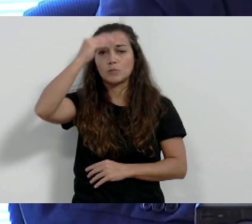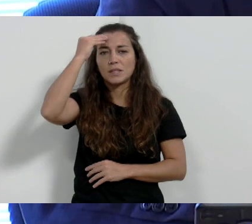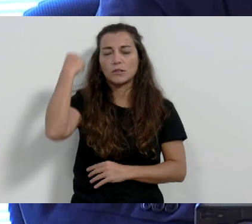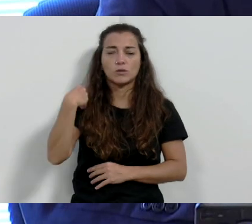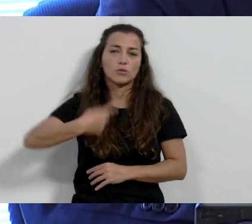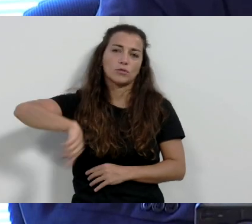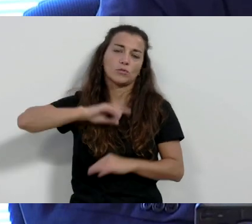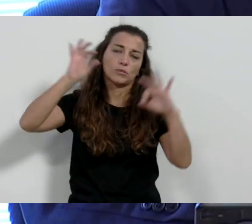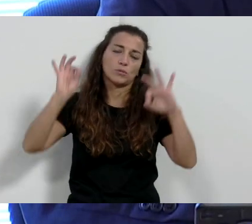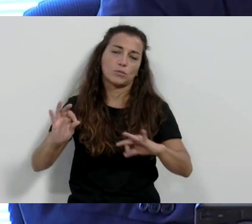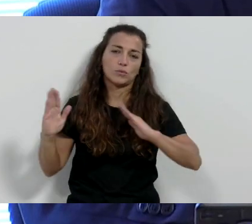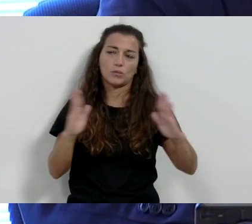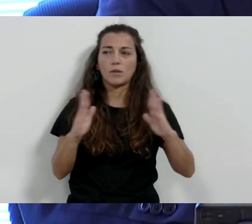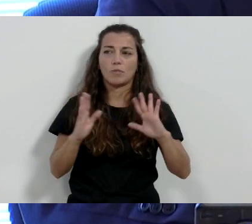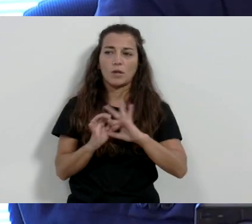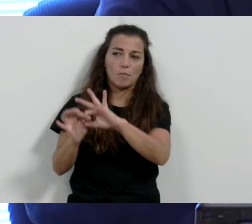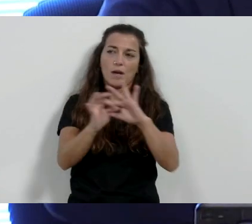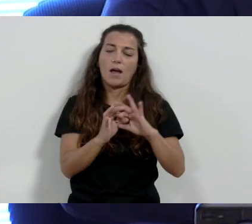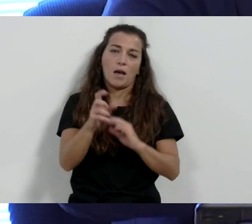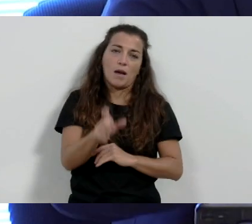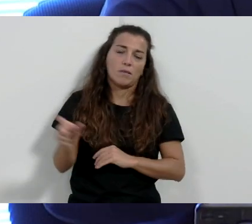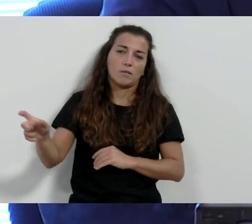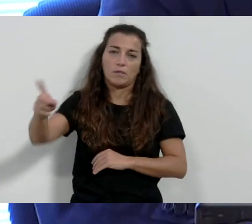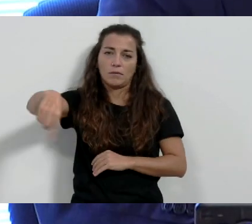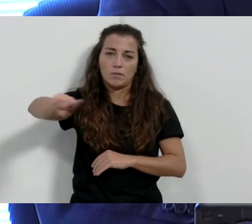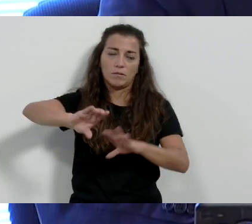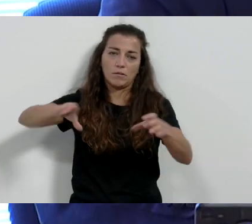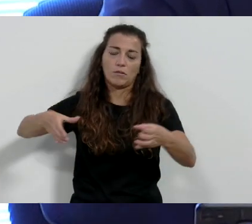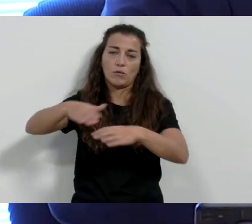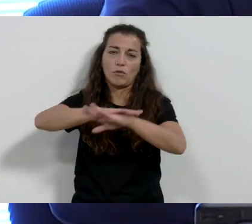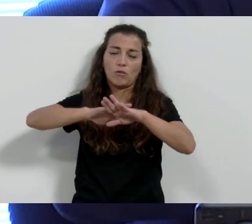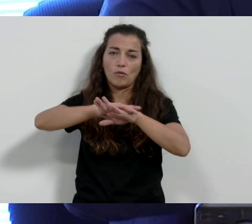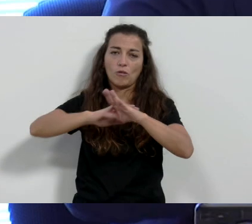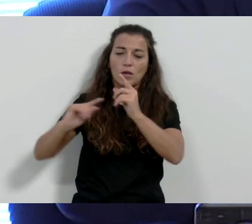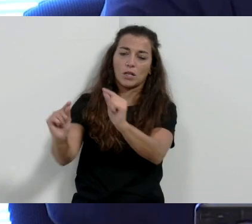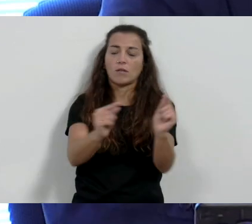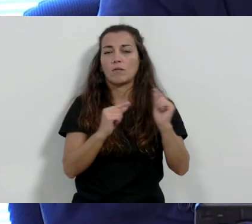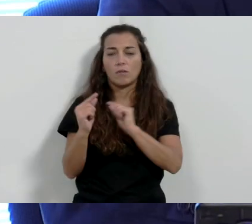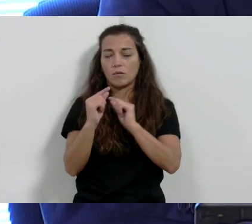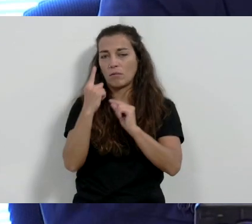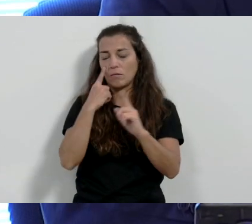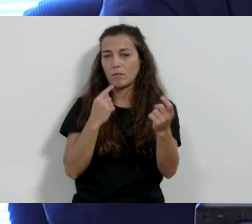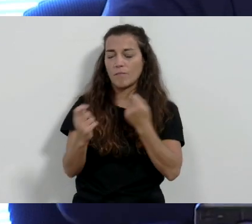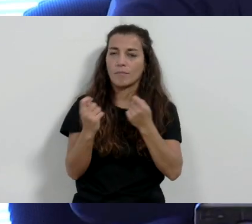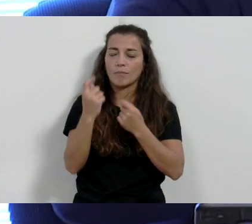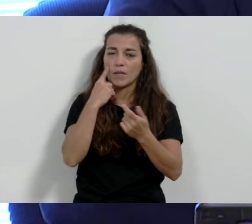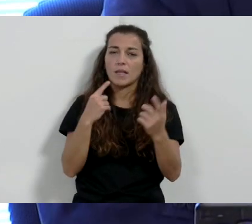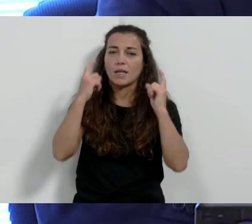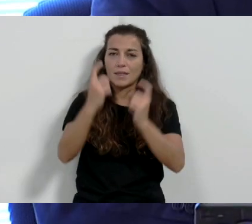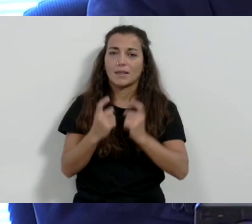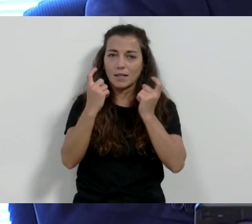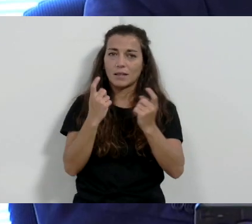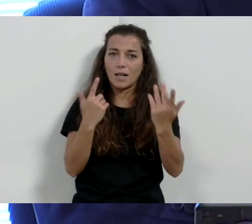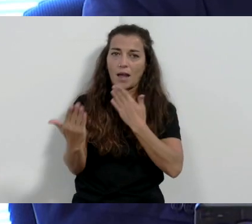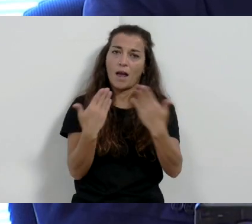Gobierno se venga a negociar bien estas propuestas que presenta el Partido Popular o bien otras, o modificando las que hemos presentado, hablando